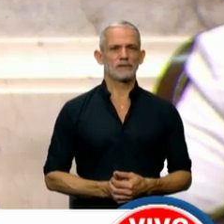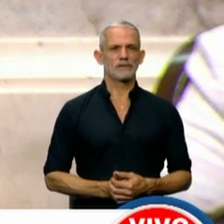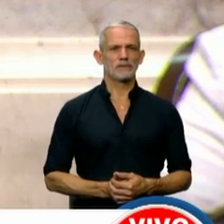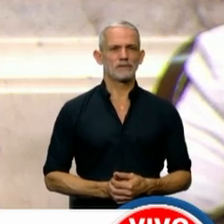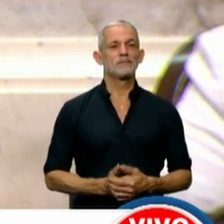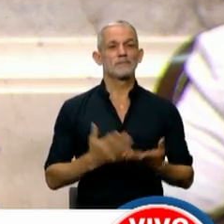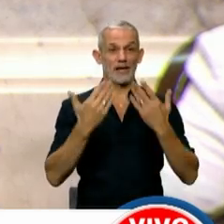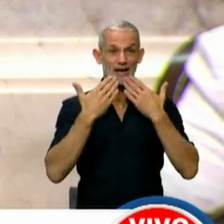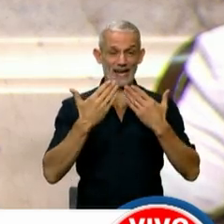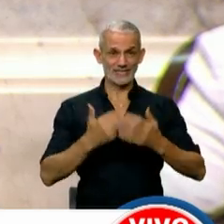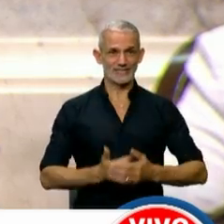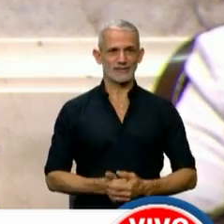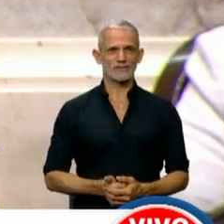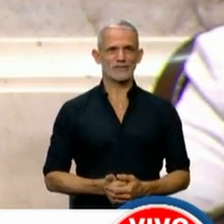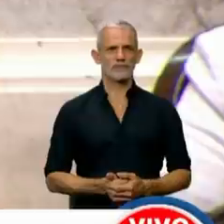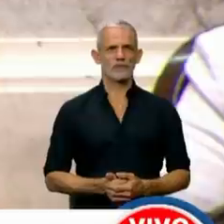gracias